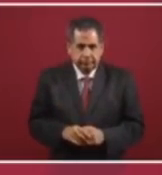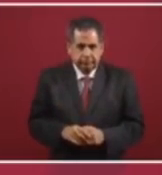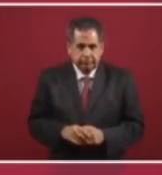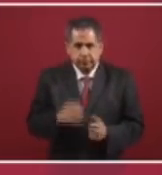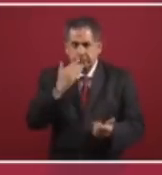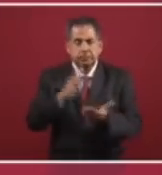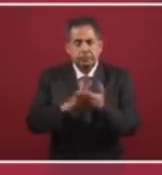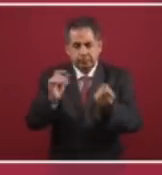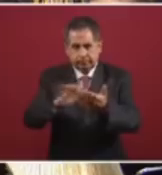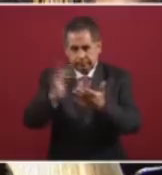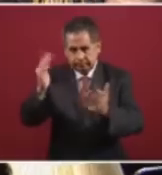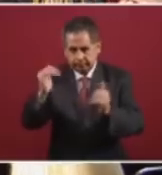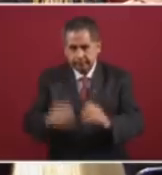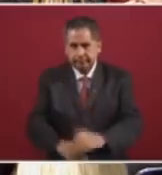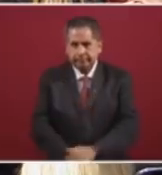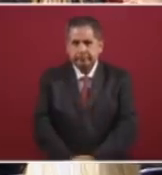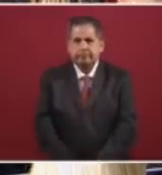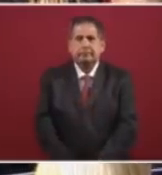Muy bien, muchas gracias.